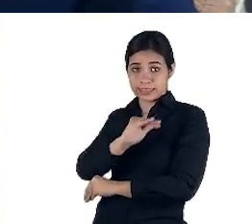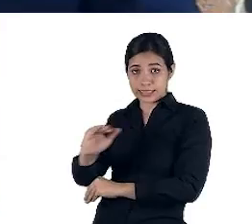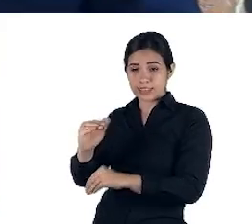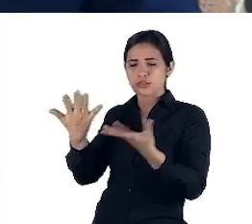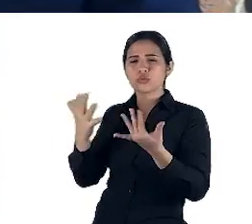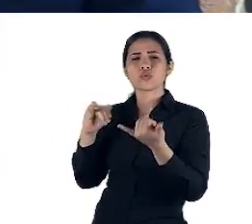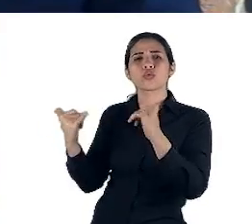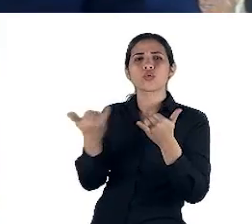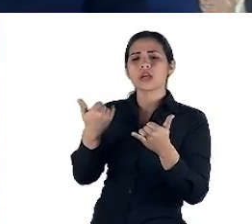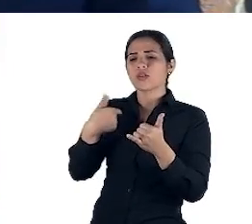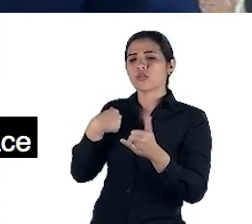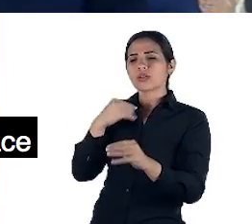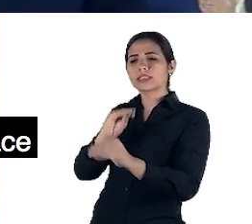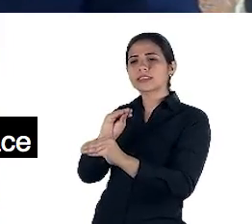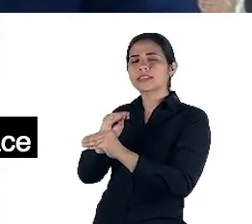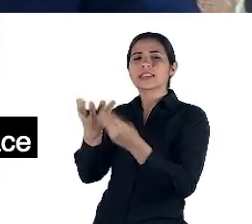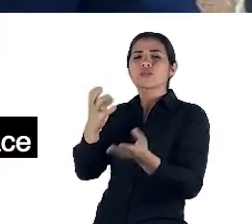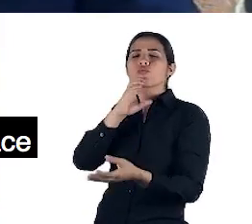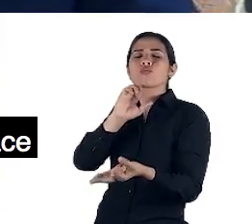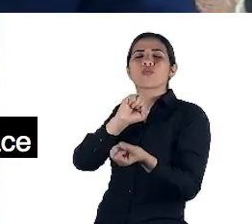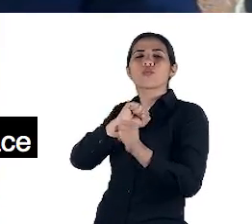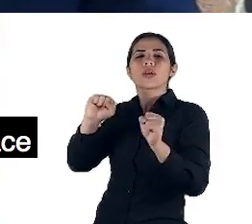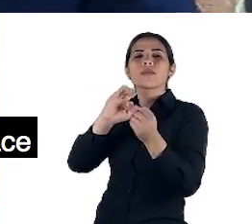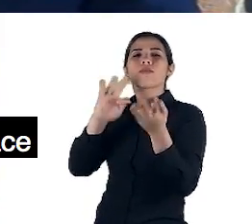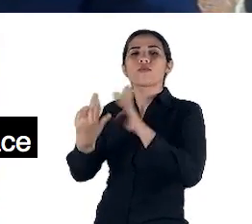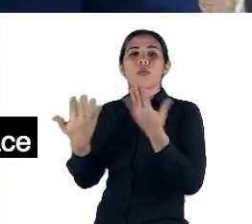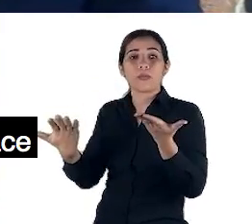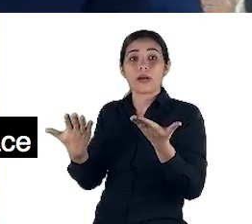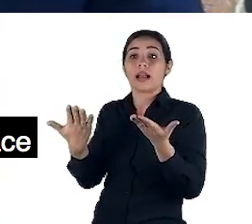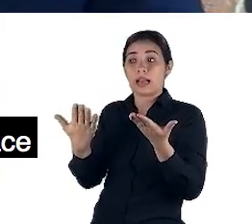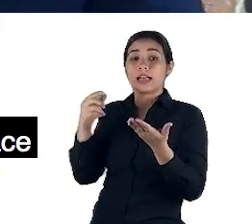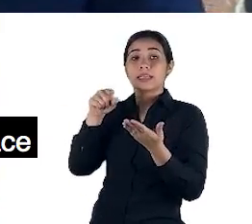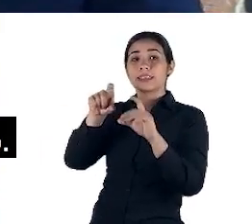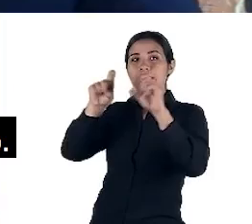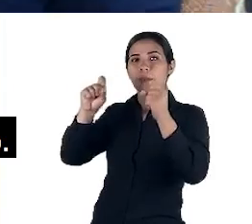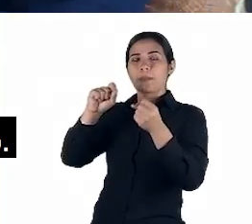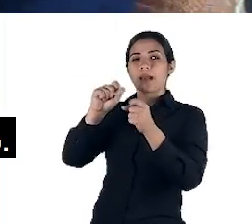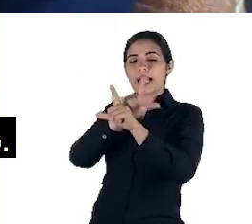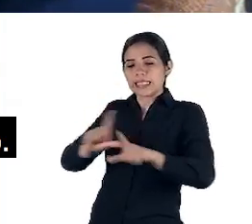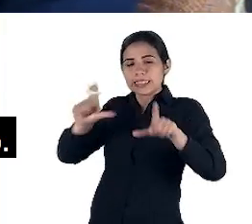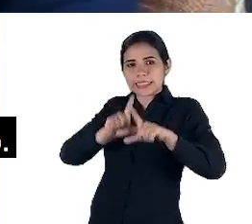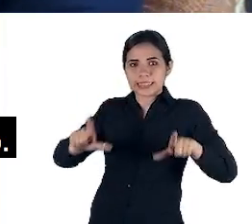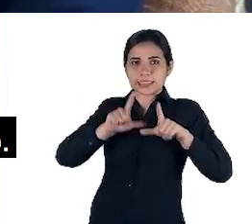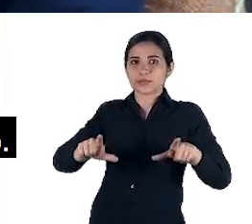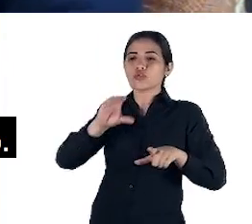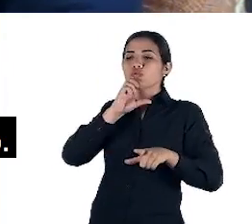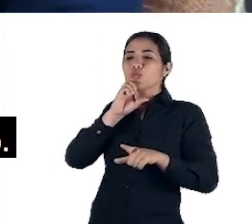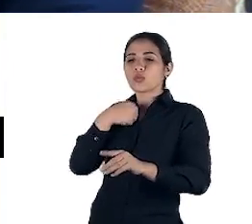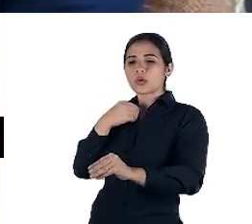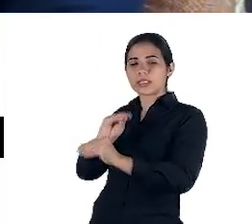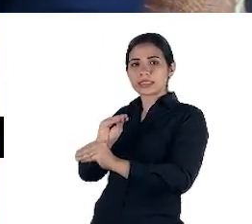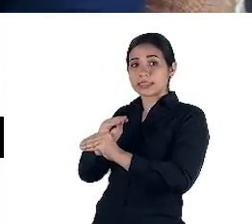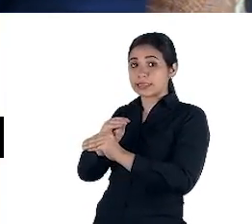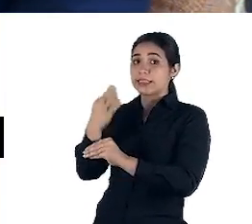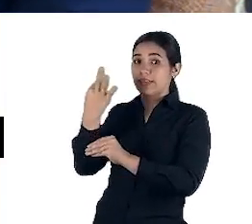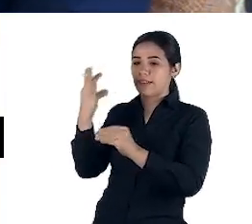podemos enseñar a los chicos? Y el punto de la higiene, que es lo que estábamos hablando hace un rato, María Antonia, también tiene que ver con el juego,